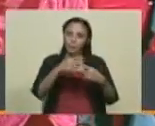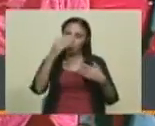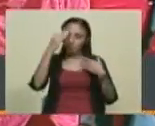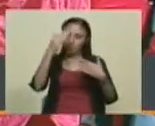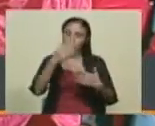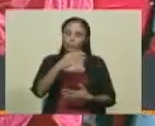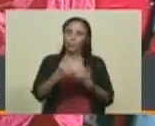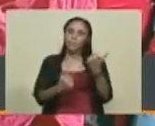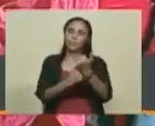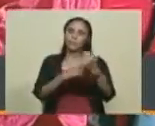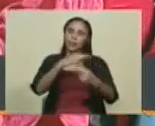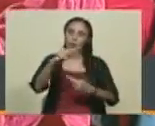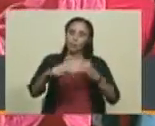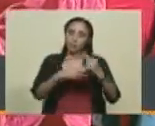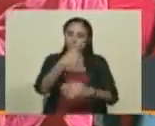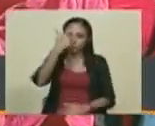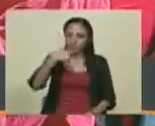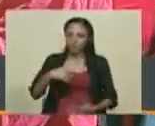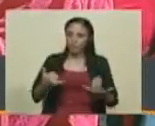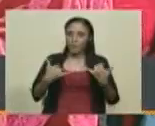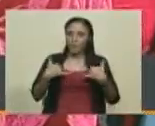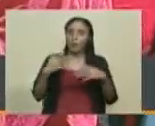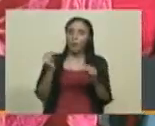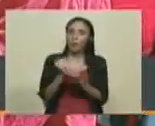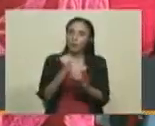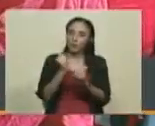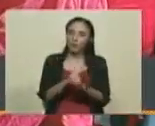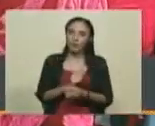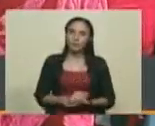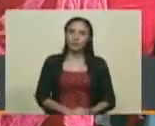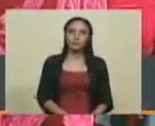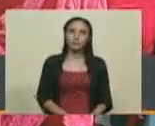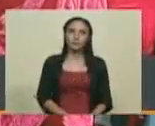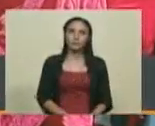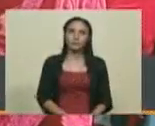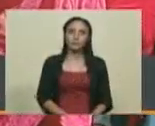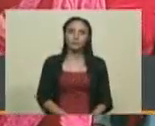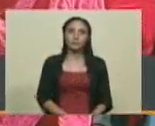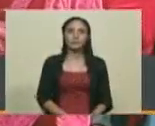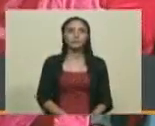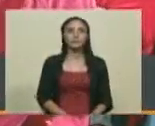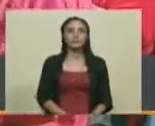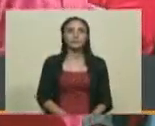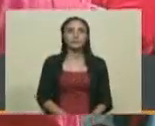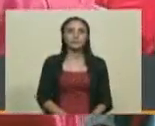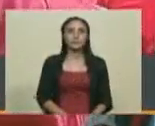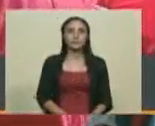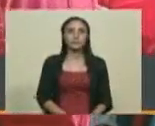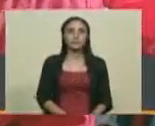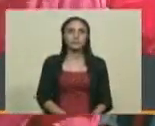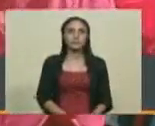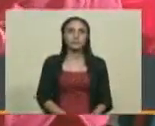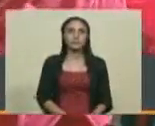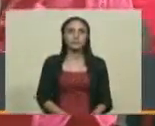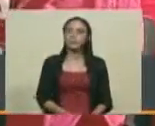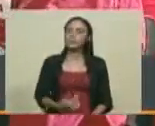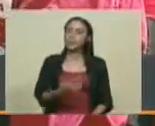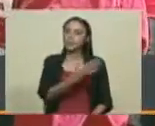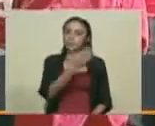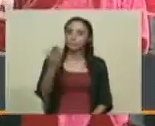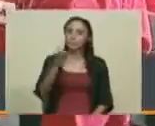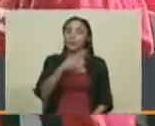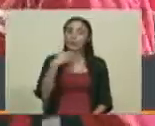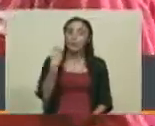revolucionario de parte de toda la clase trabajadora petrolera, en especial de la juventud